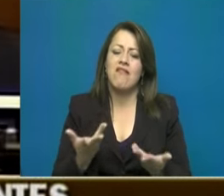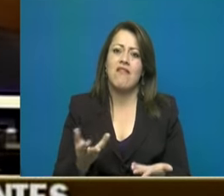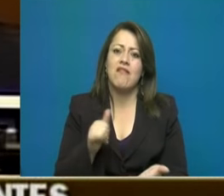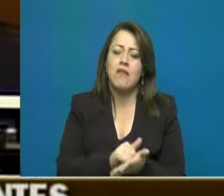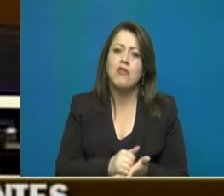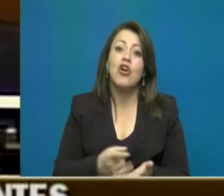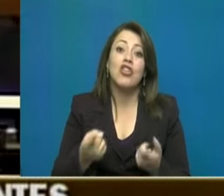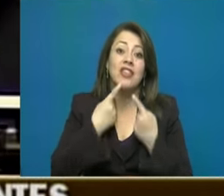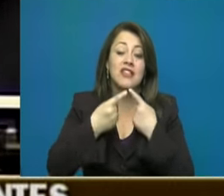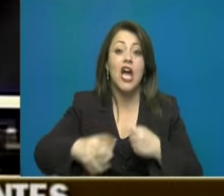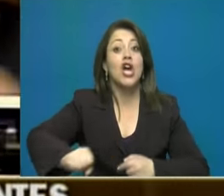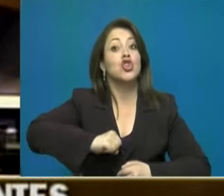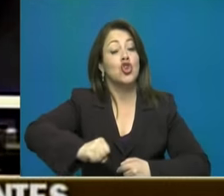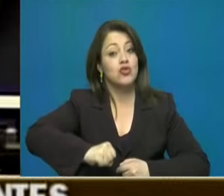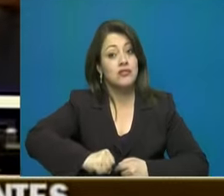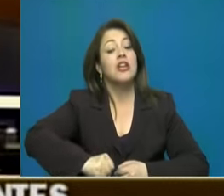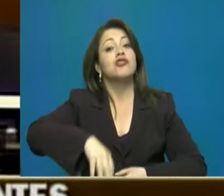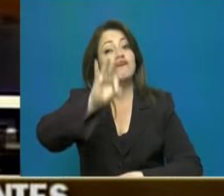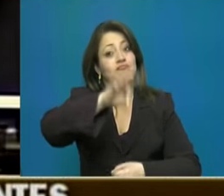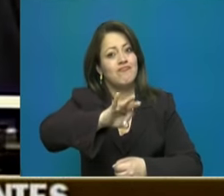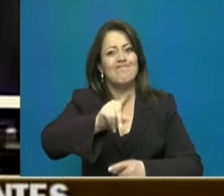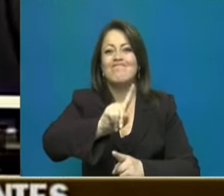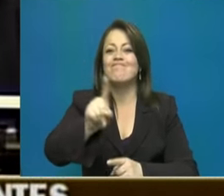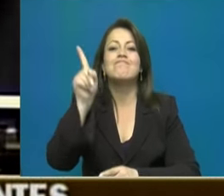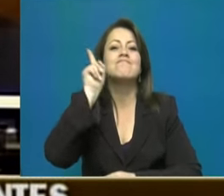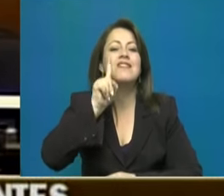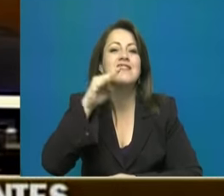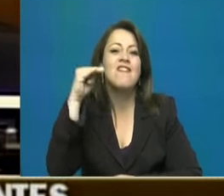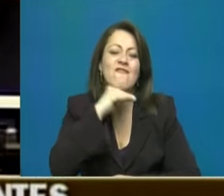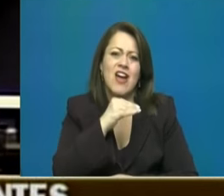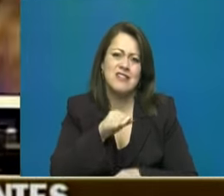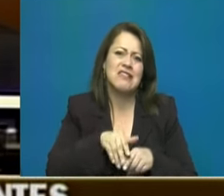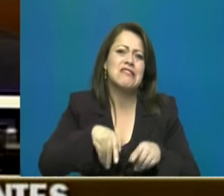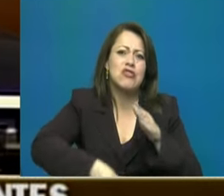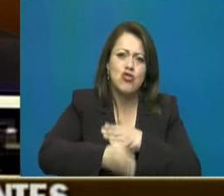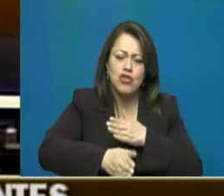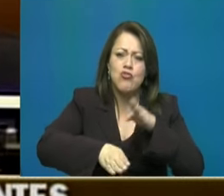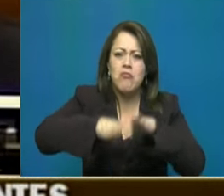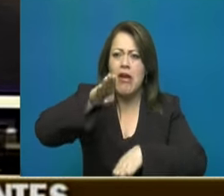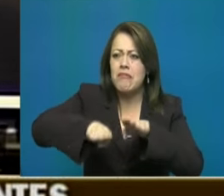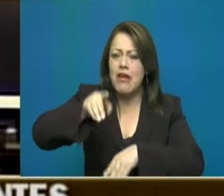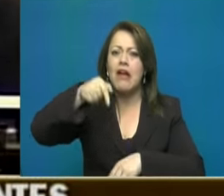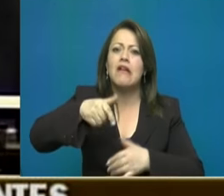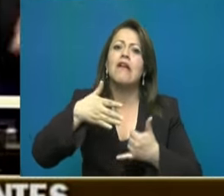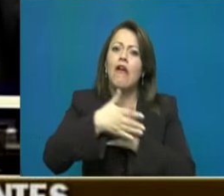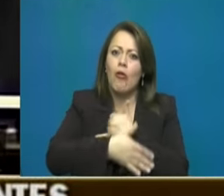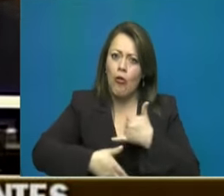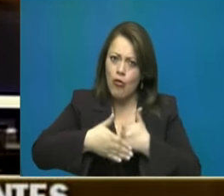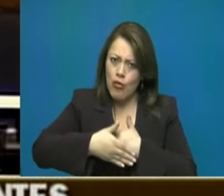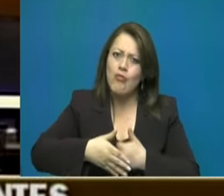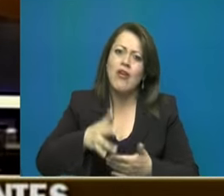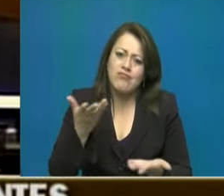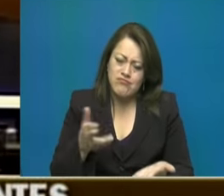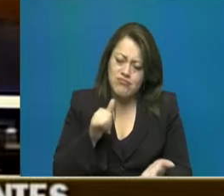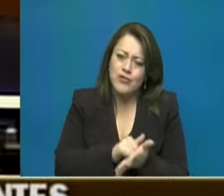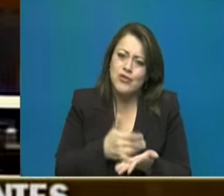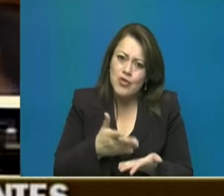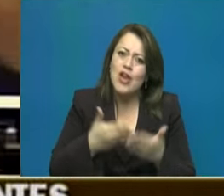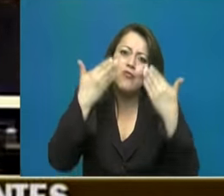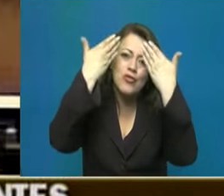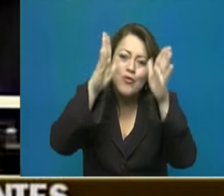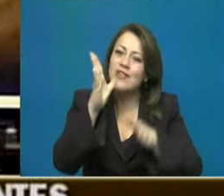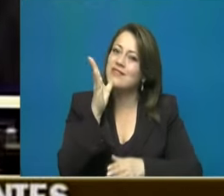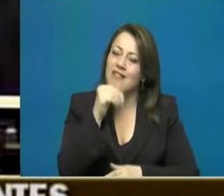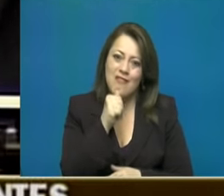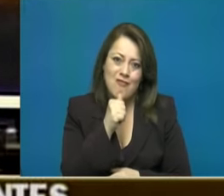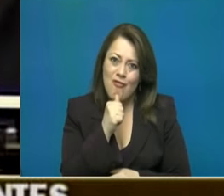tenemos derecho a elegir y ser elegidos pueda ser una realidad cuando estas inequidades se presentan en nuestro país? Por supuesto que ahí no puede haber democracia si